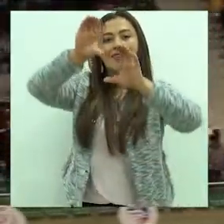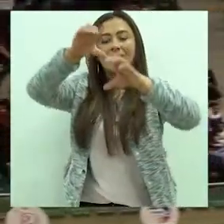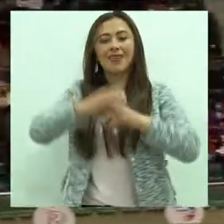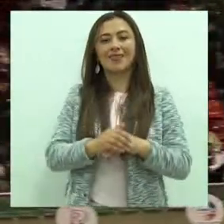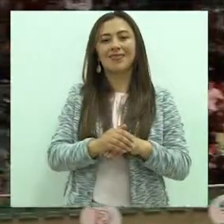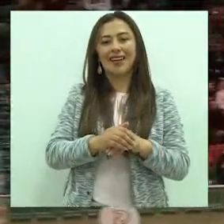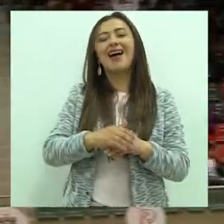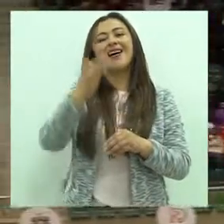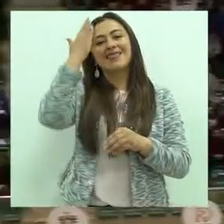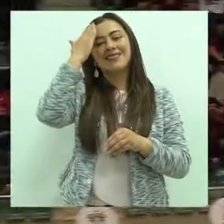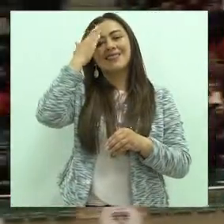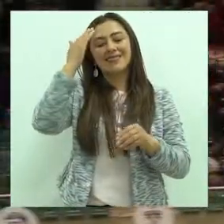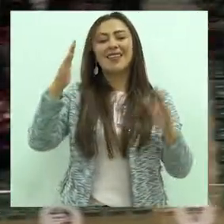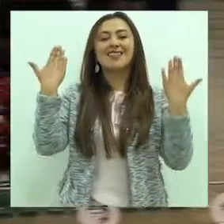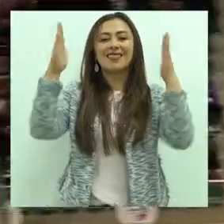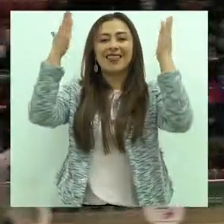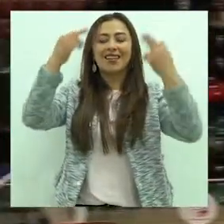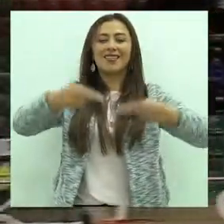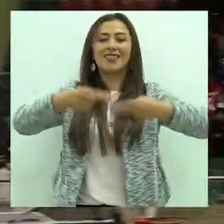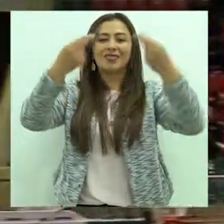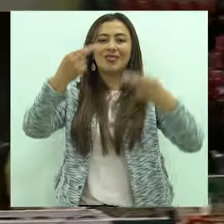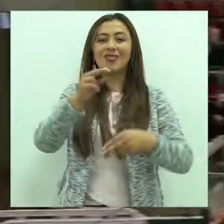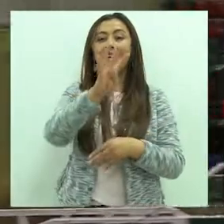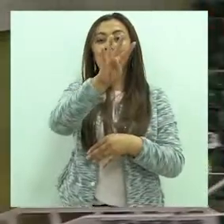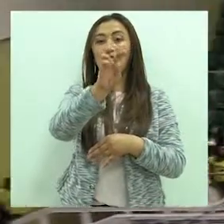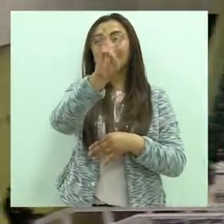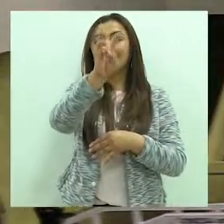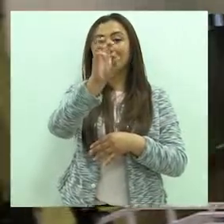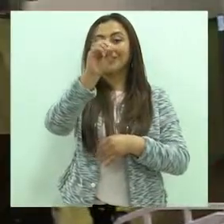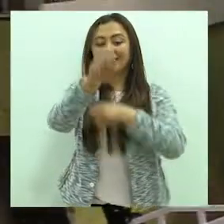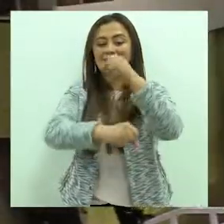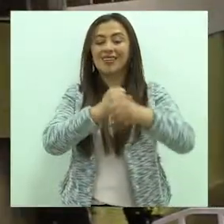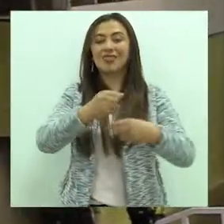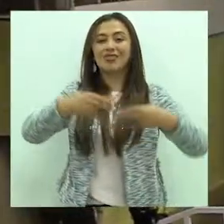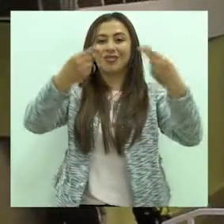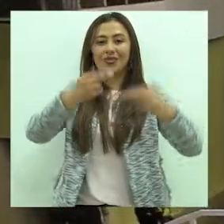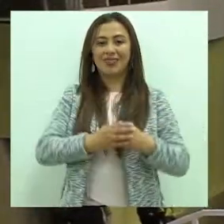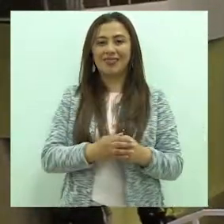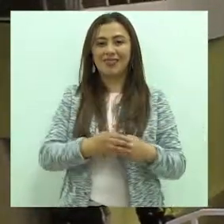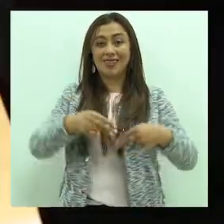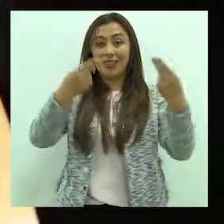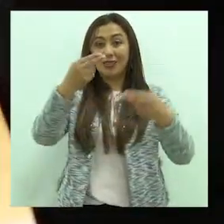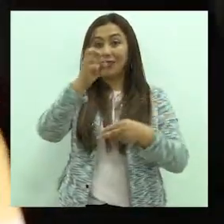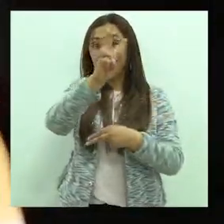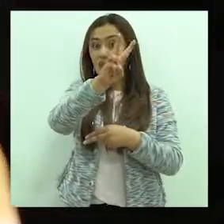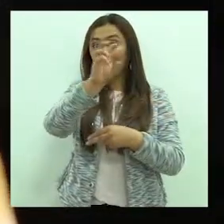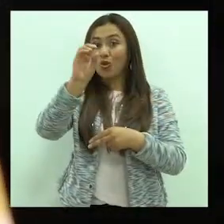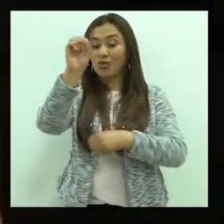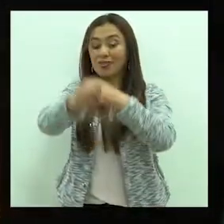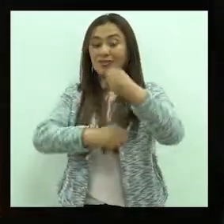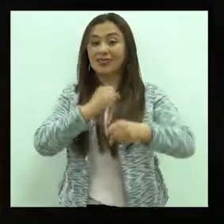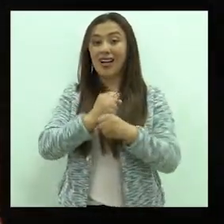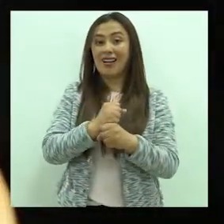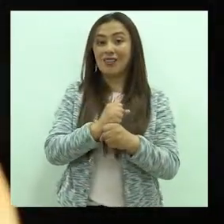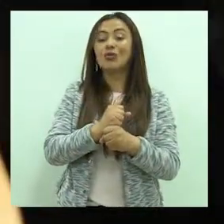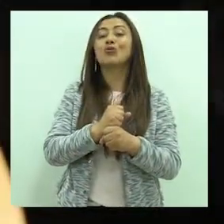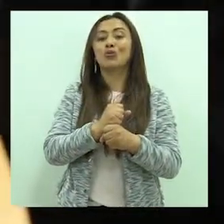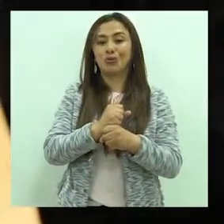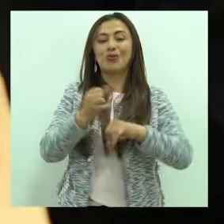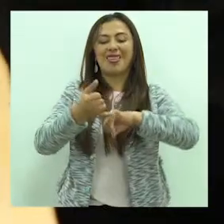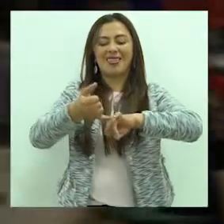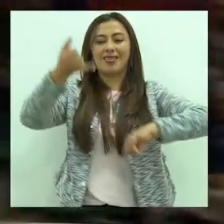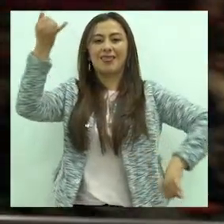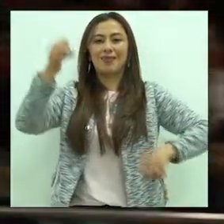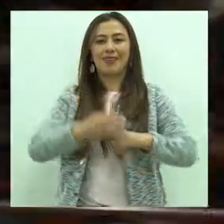a los 480 años de la ciudad de Tunja, igualmente a los 200 años del Bicentenario. 7 países acá, 8 días de